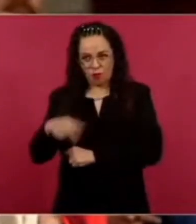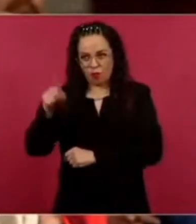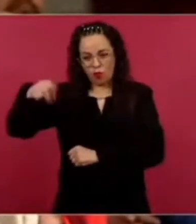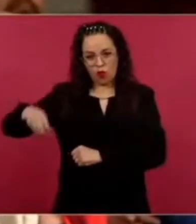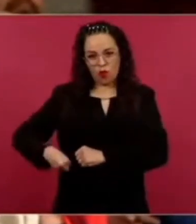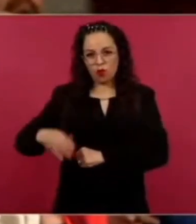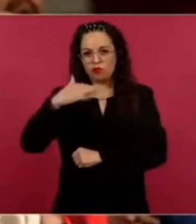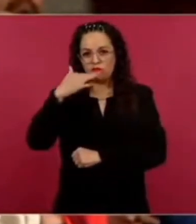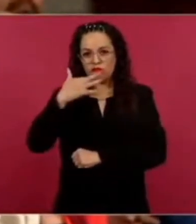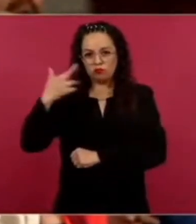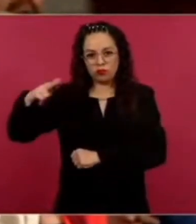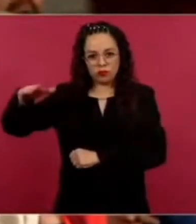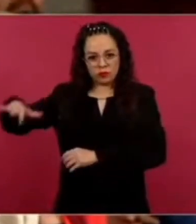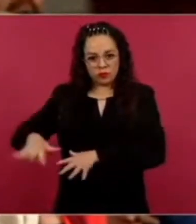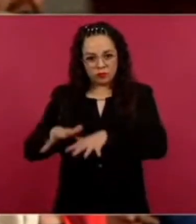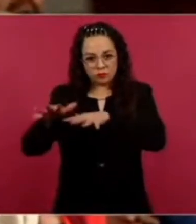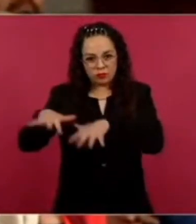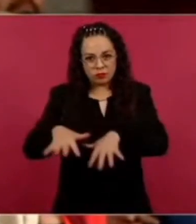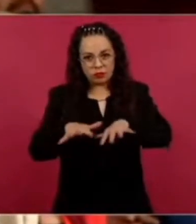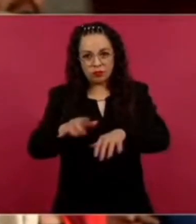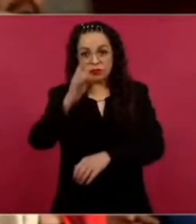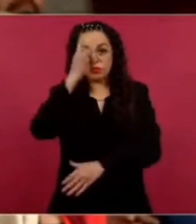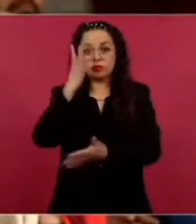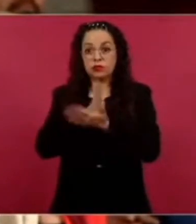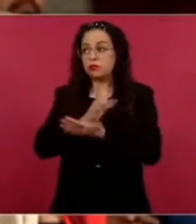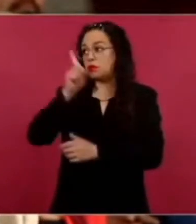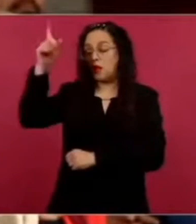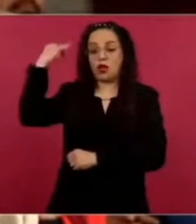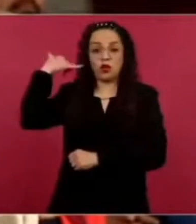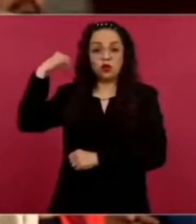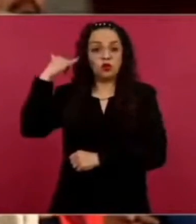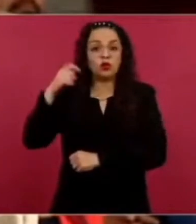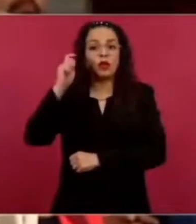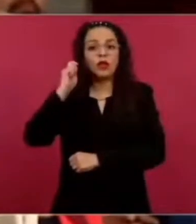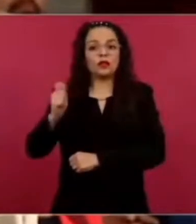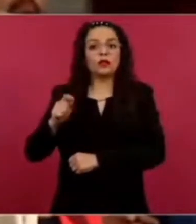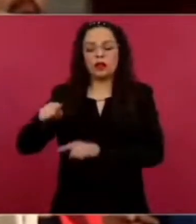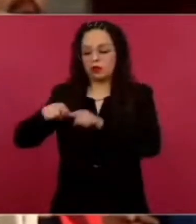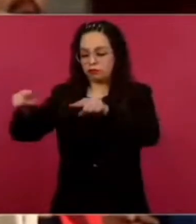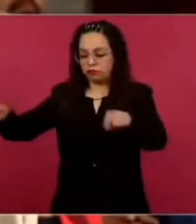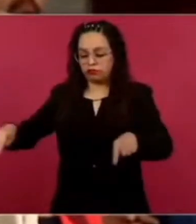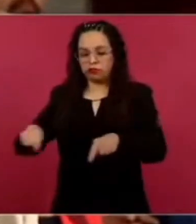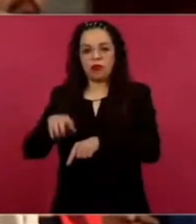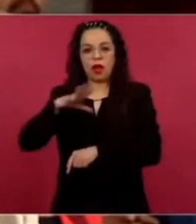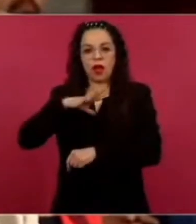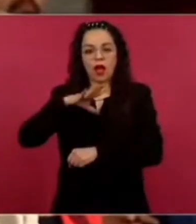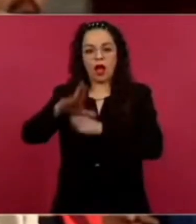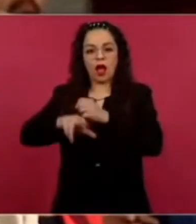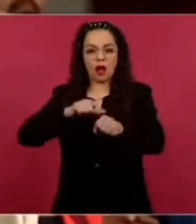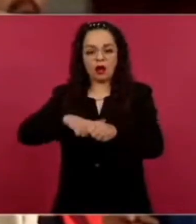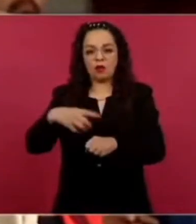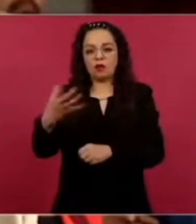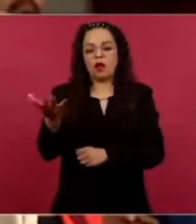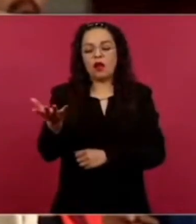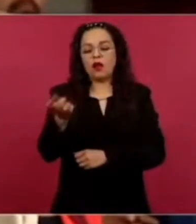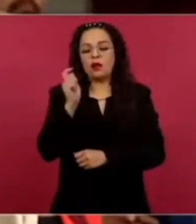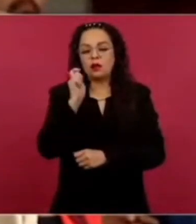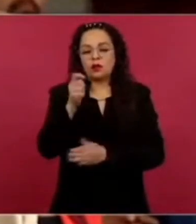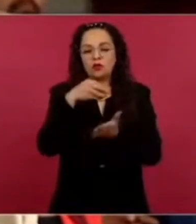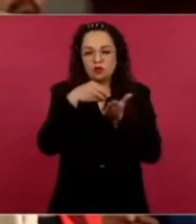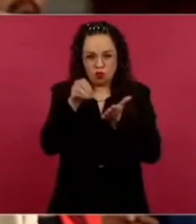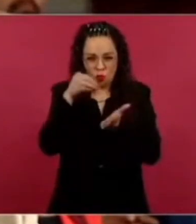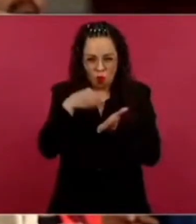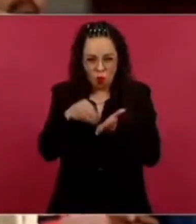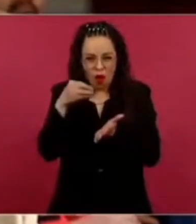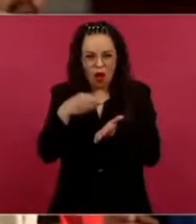las granjas de cerdos en Yucatán, ni tampoco de la laguna, que son zonas verdaderamente terribles.